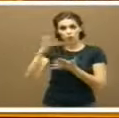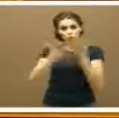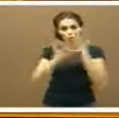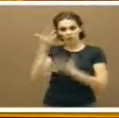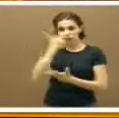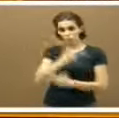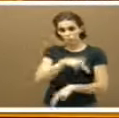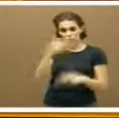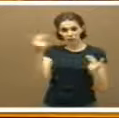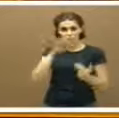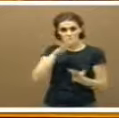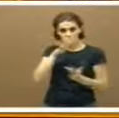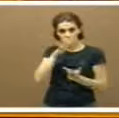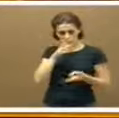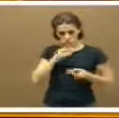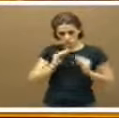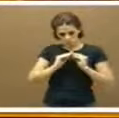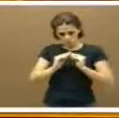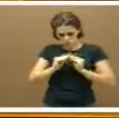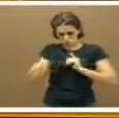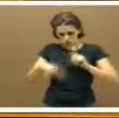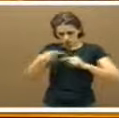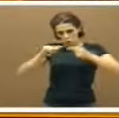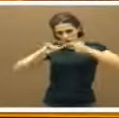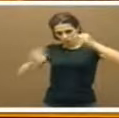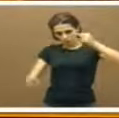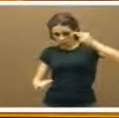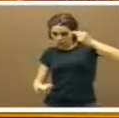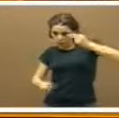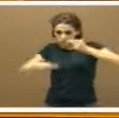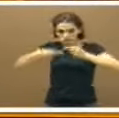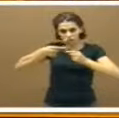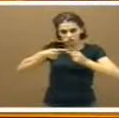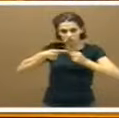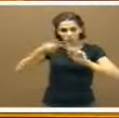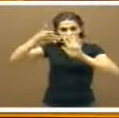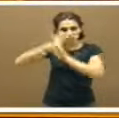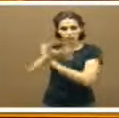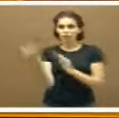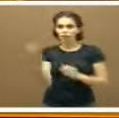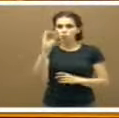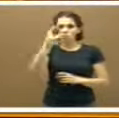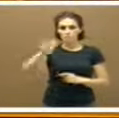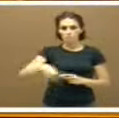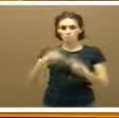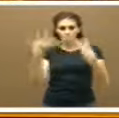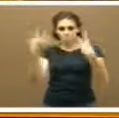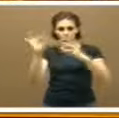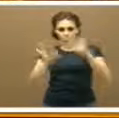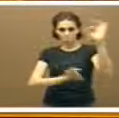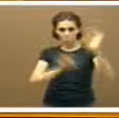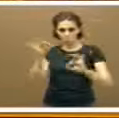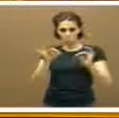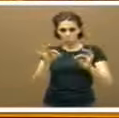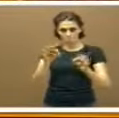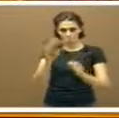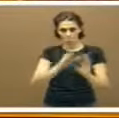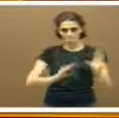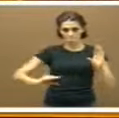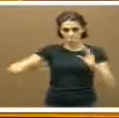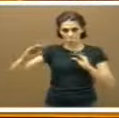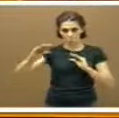Porque las medidas aplicadas para reducir el déficit han supuesto que el 0,7% ha sido el colofón